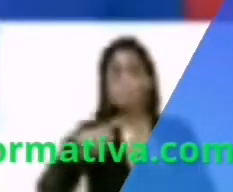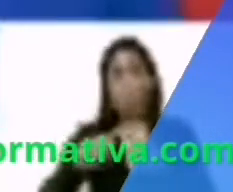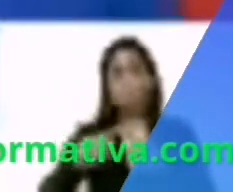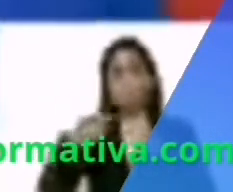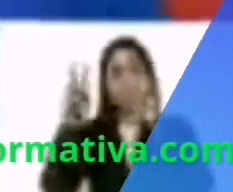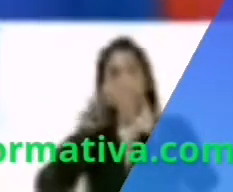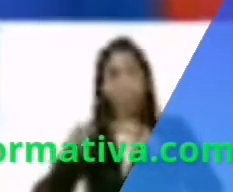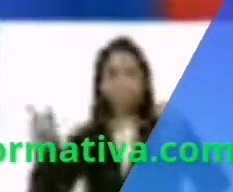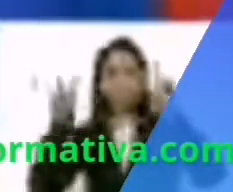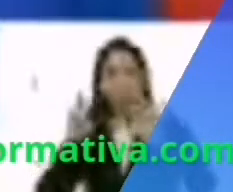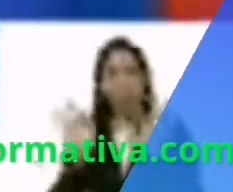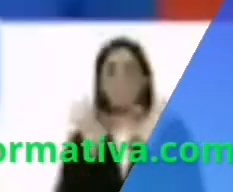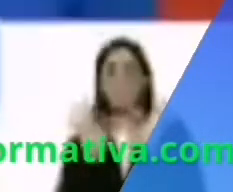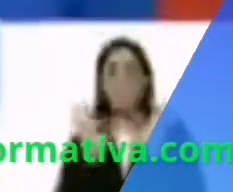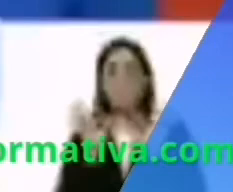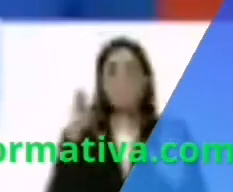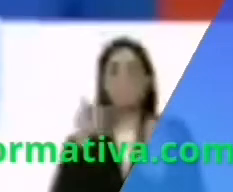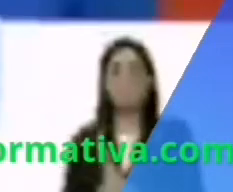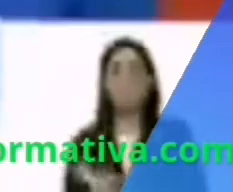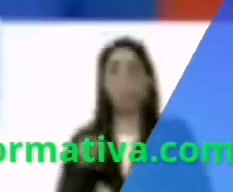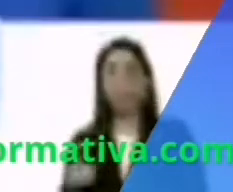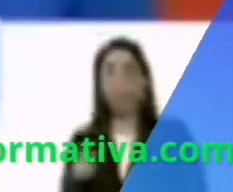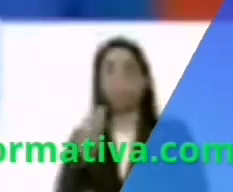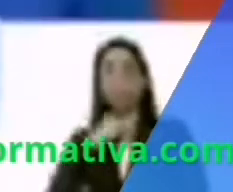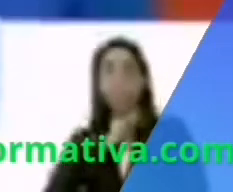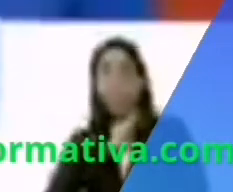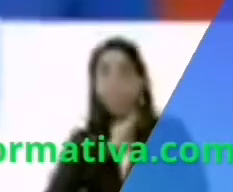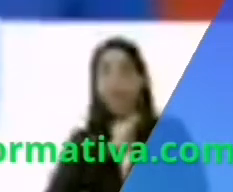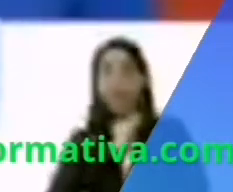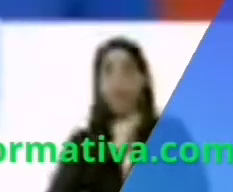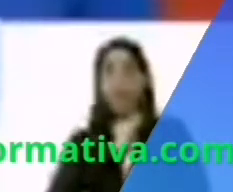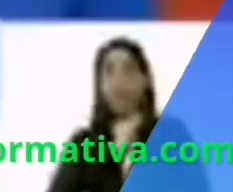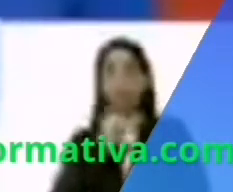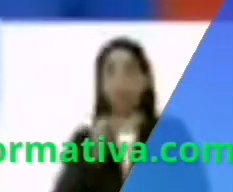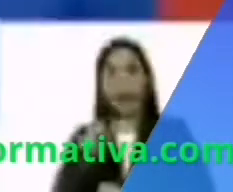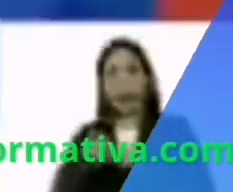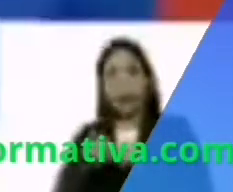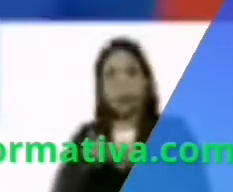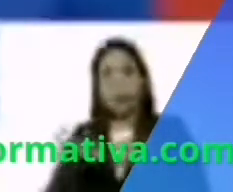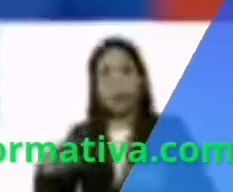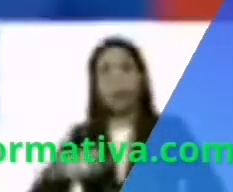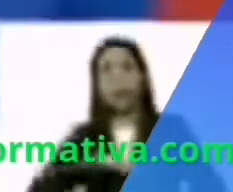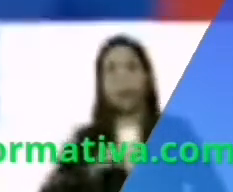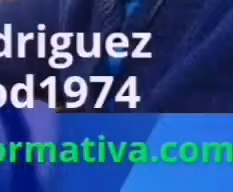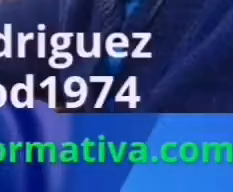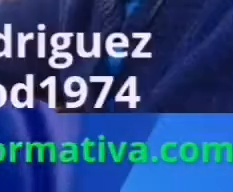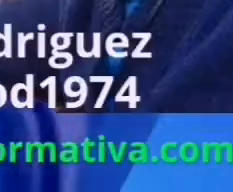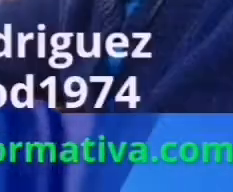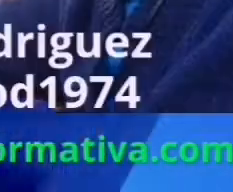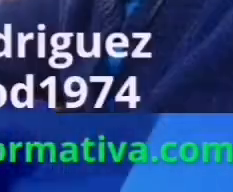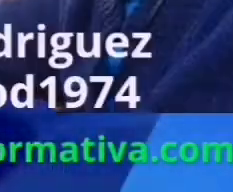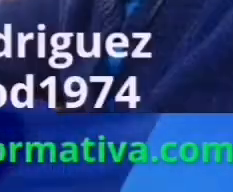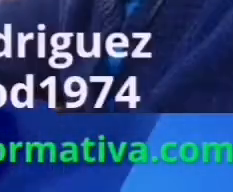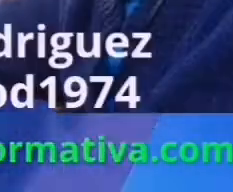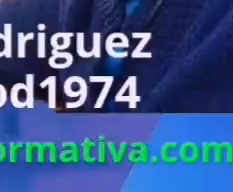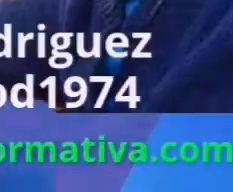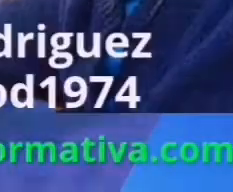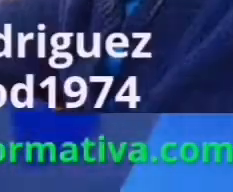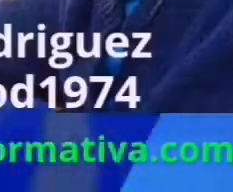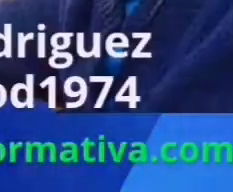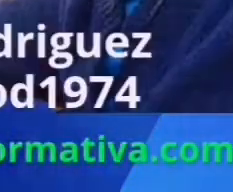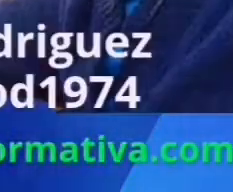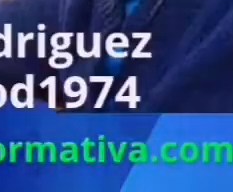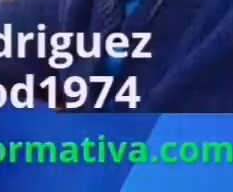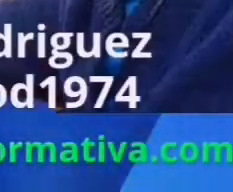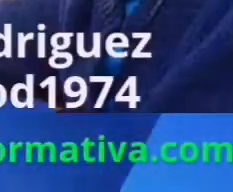curva plana, mantiene azotada a toda la región. Un plan especial para los connacionales que llegan de